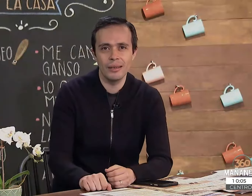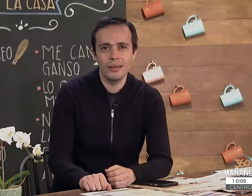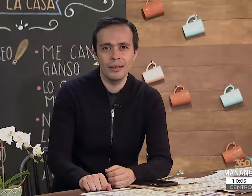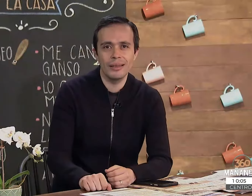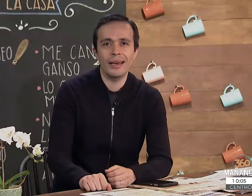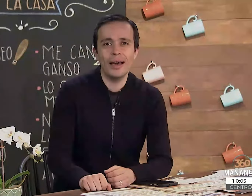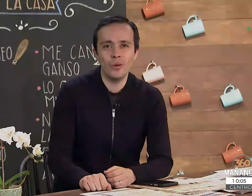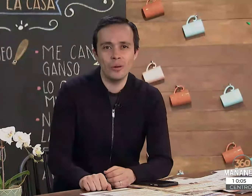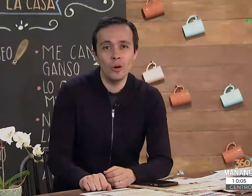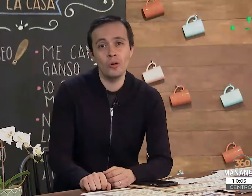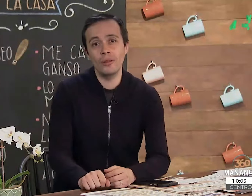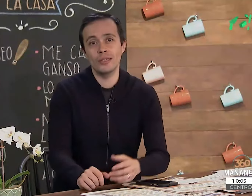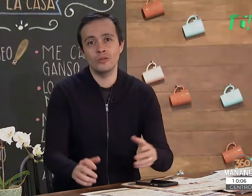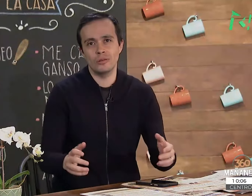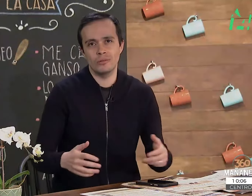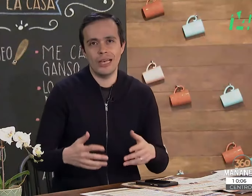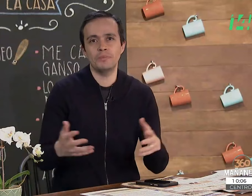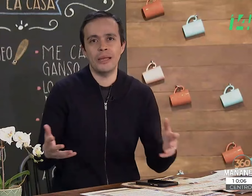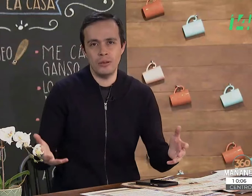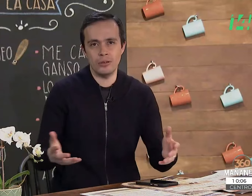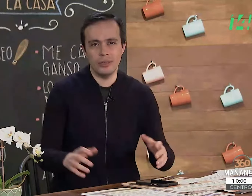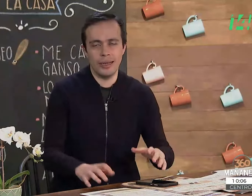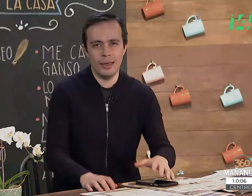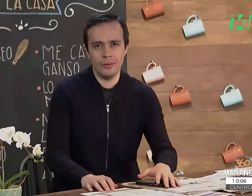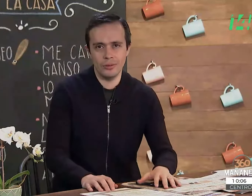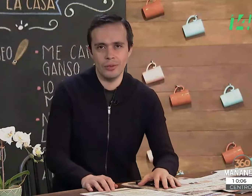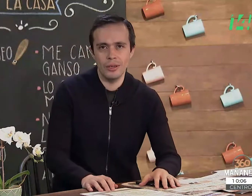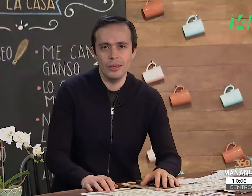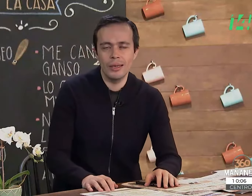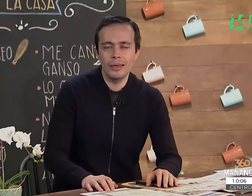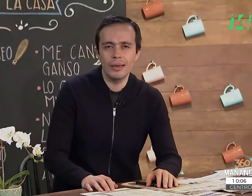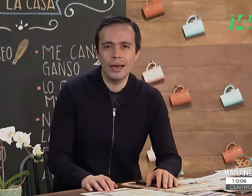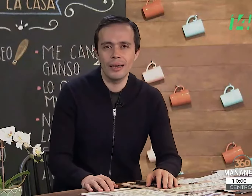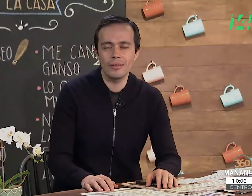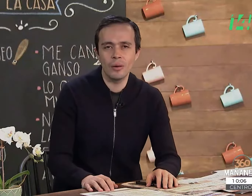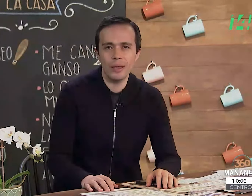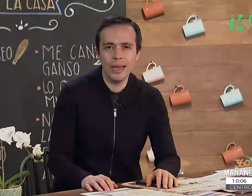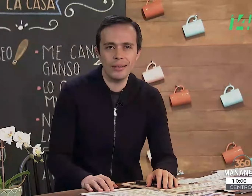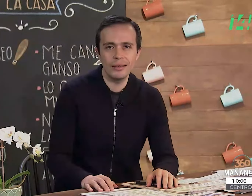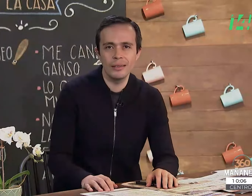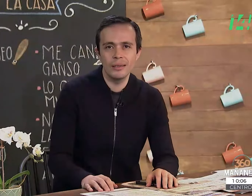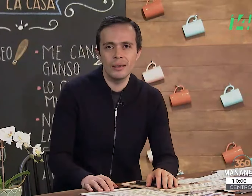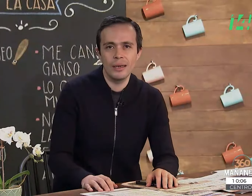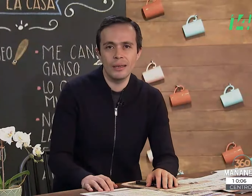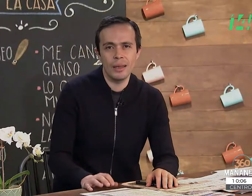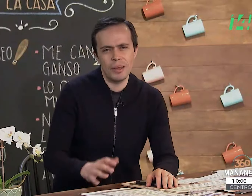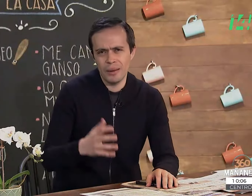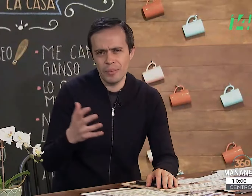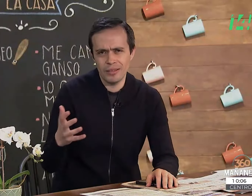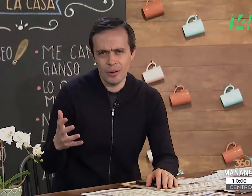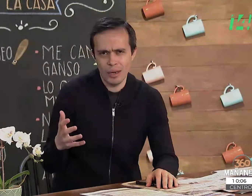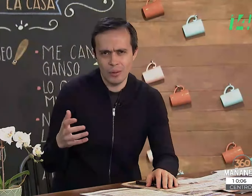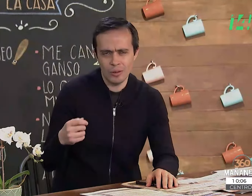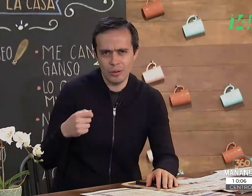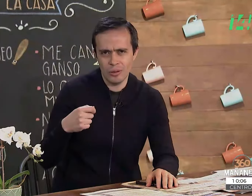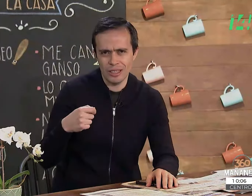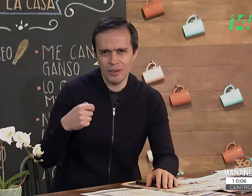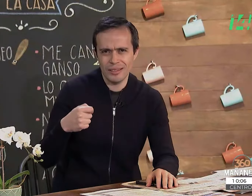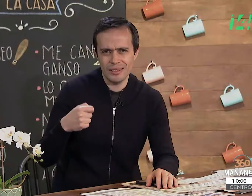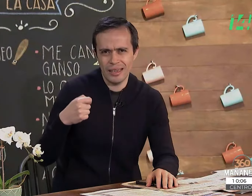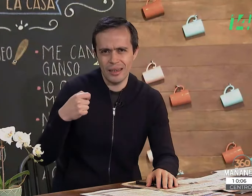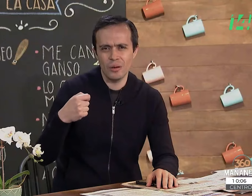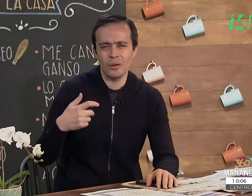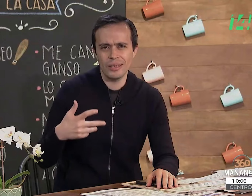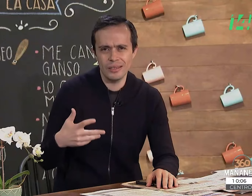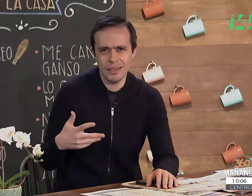precisamente dejado como uno de sus espantosos legados eh la inseguridad eh También empezaron algunos con los